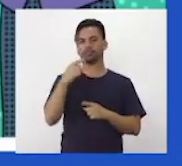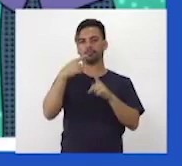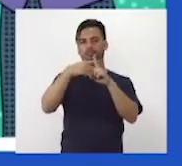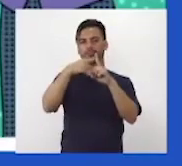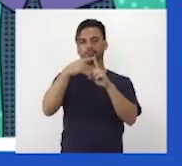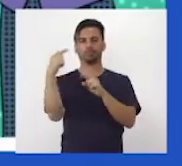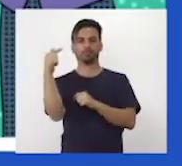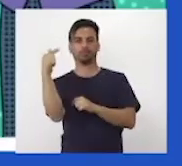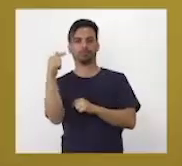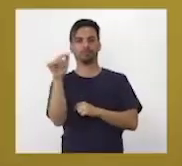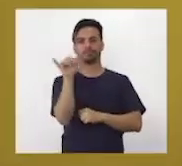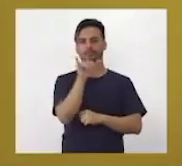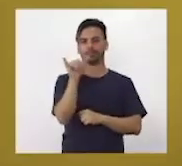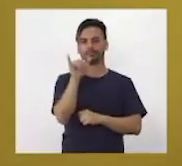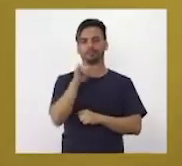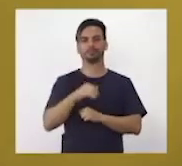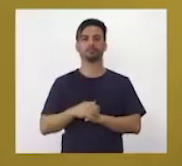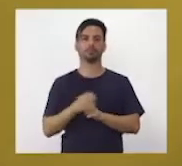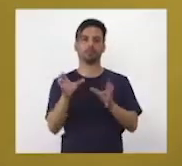números racionales.